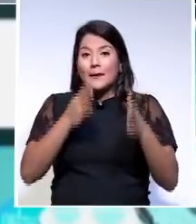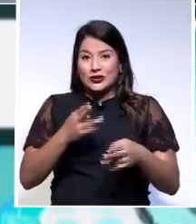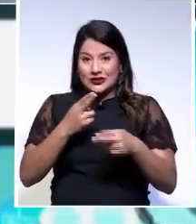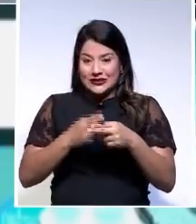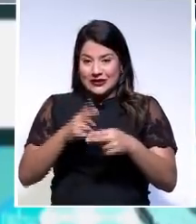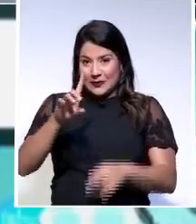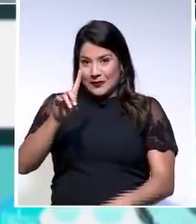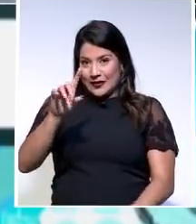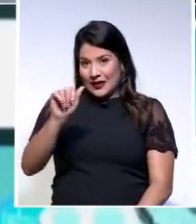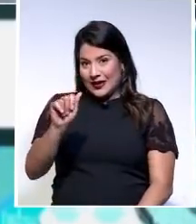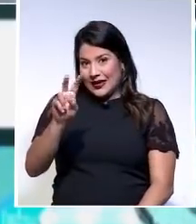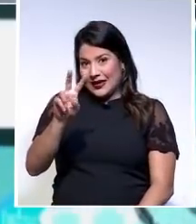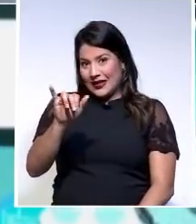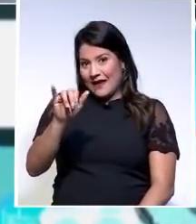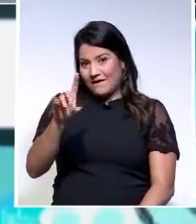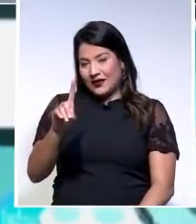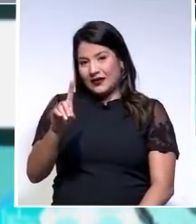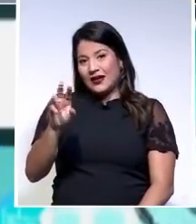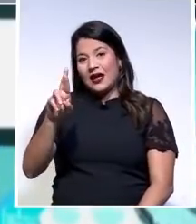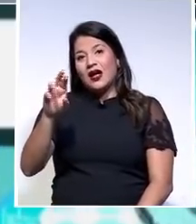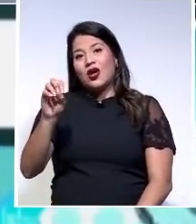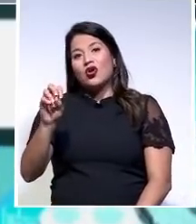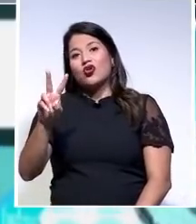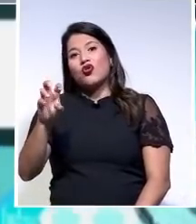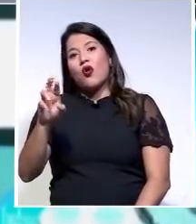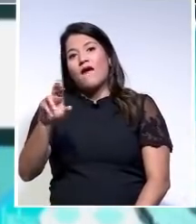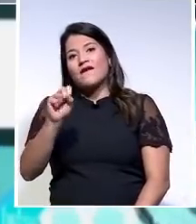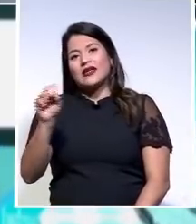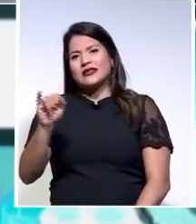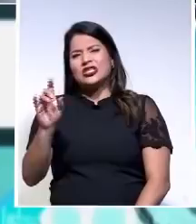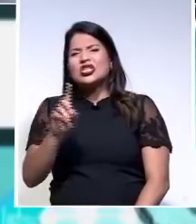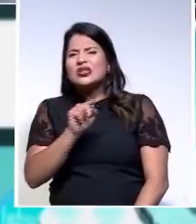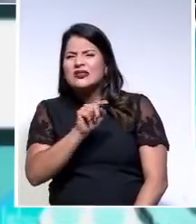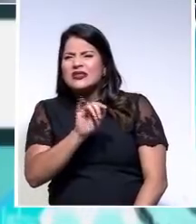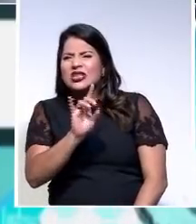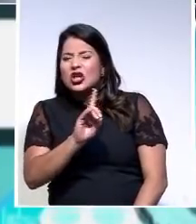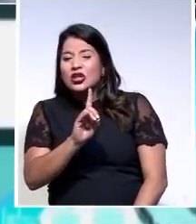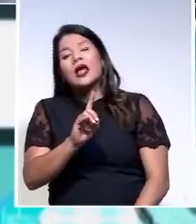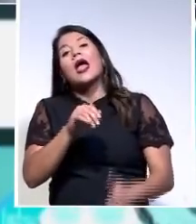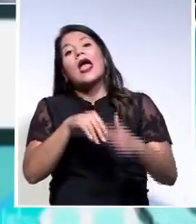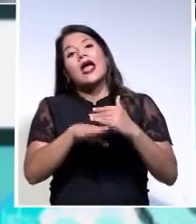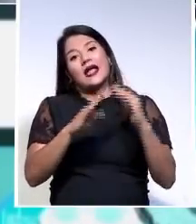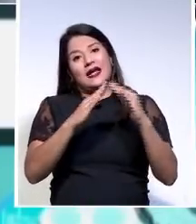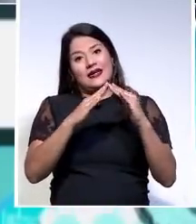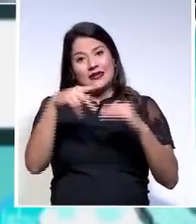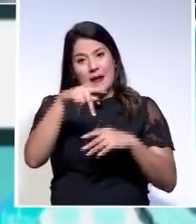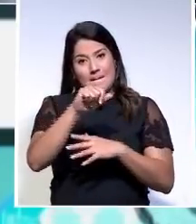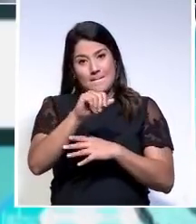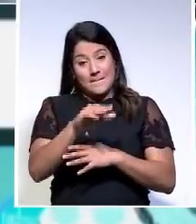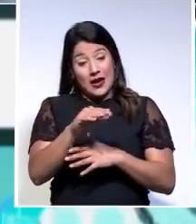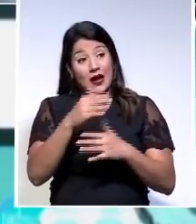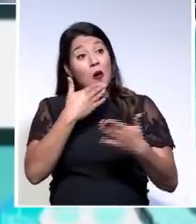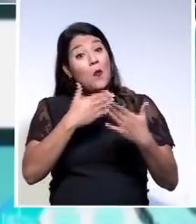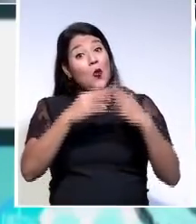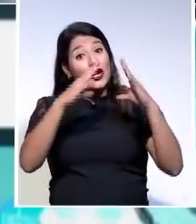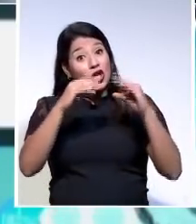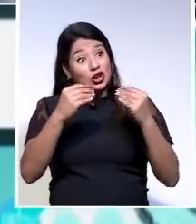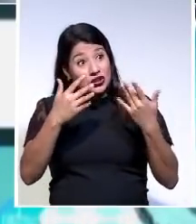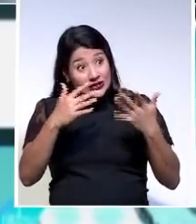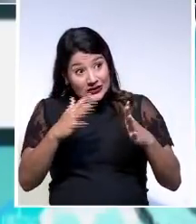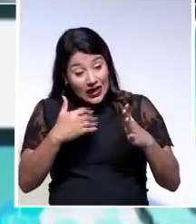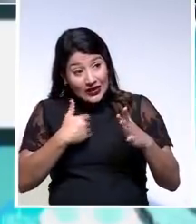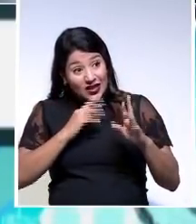está en la sede del PAC y desde allí nos informa. Buenas noches, David. ¿Ya hay humo blanco en la